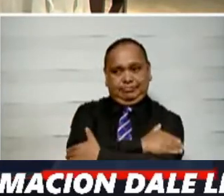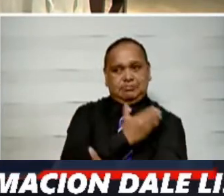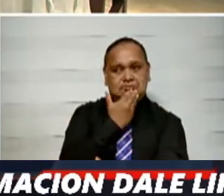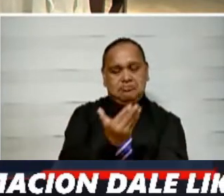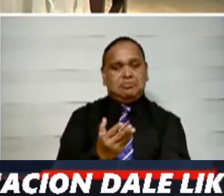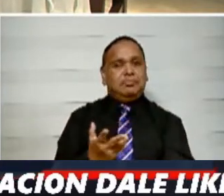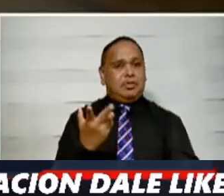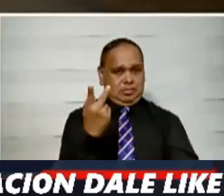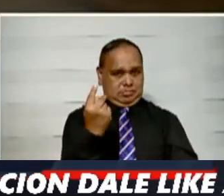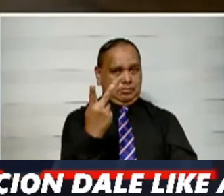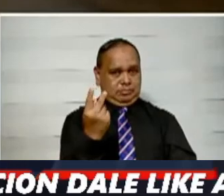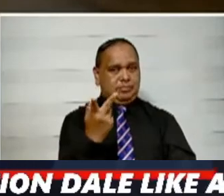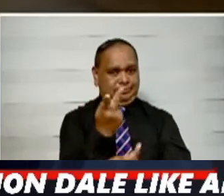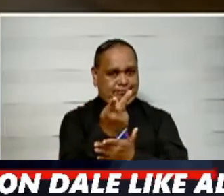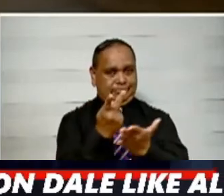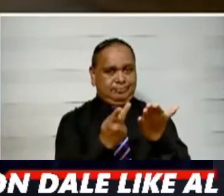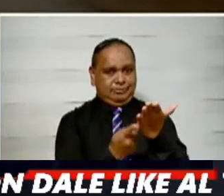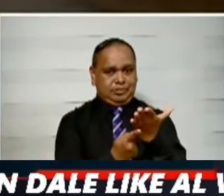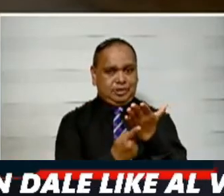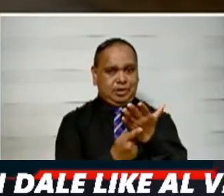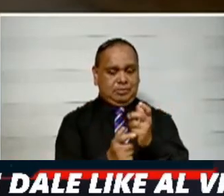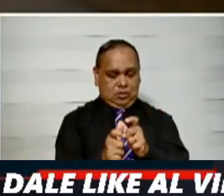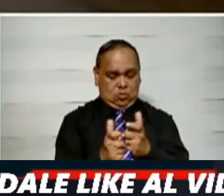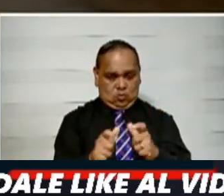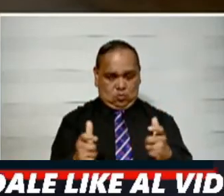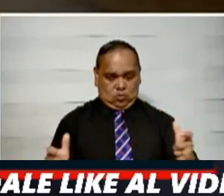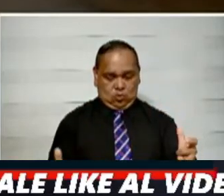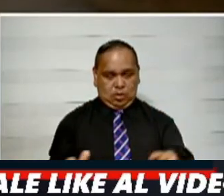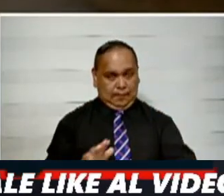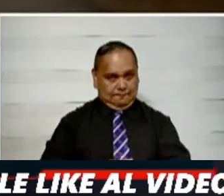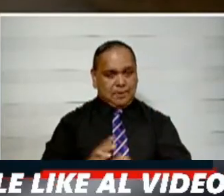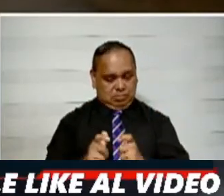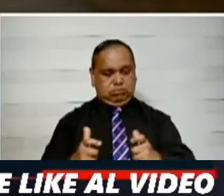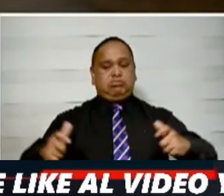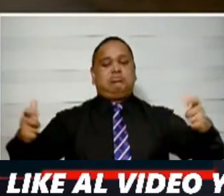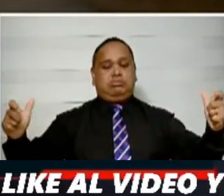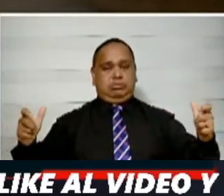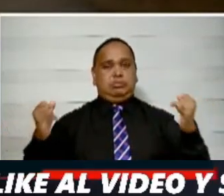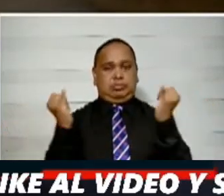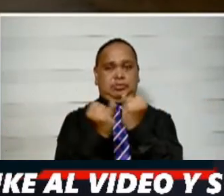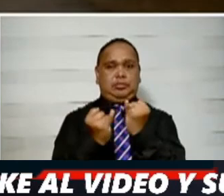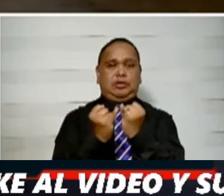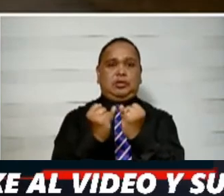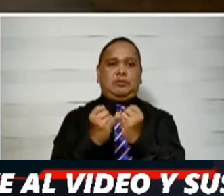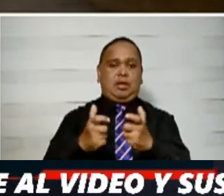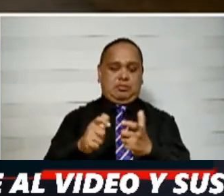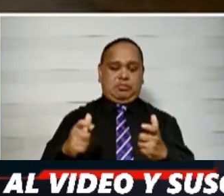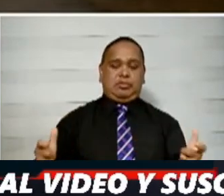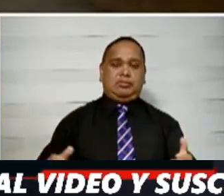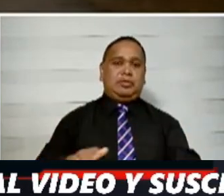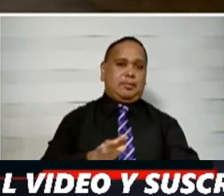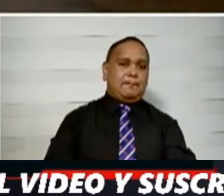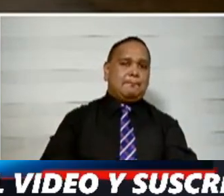un programa, que bueno, ha crecido, va a seguir creciendo, obviamente, y bueno, también va a crecer mucho, pues, este tipo